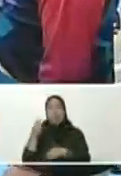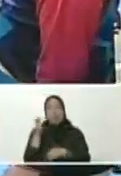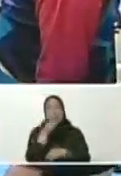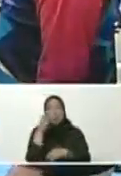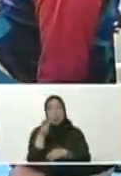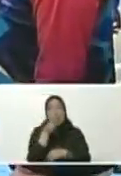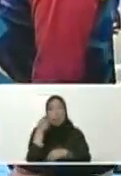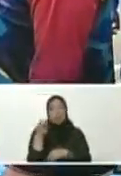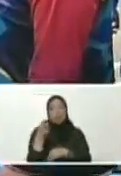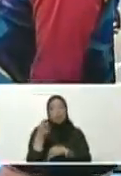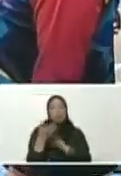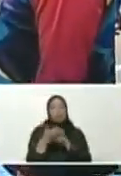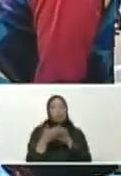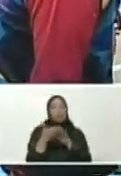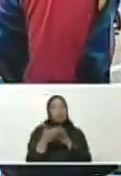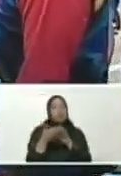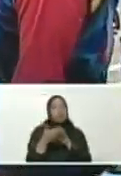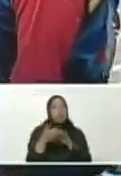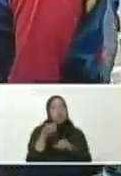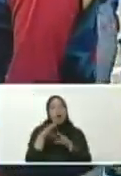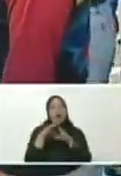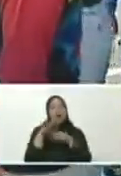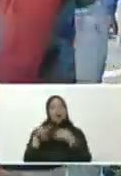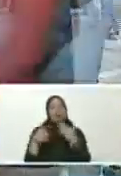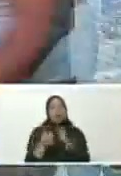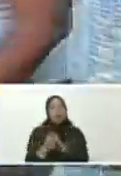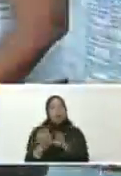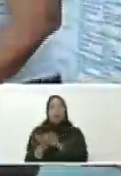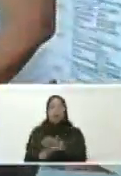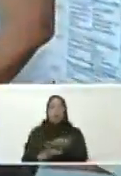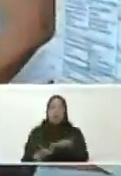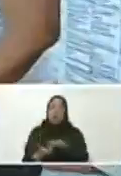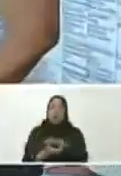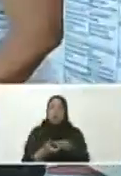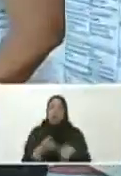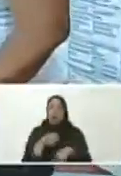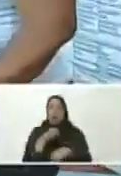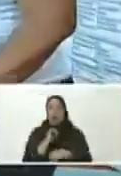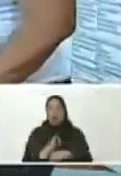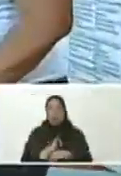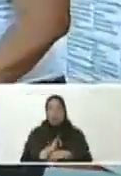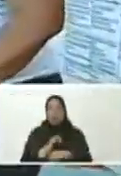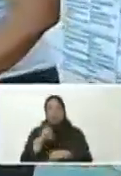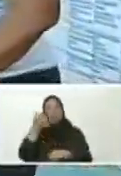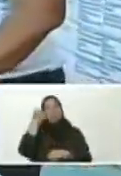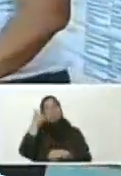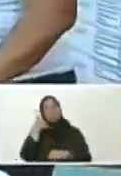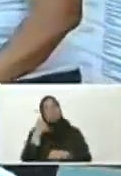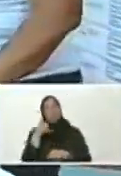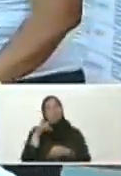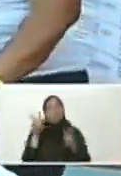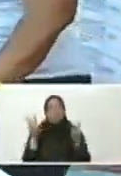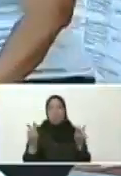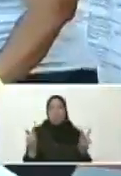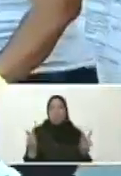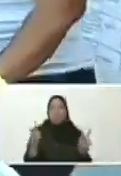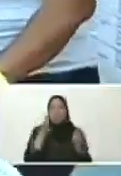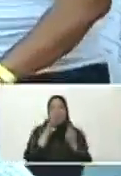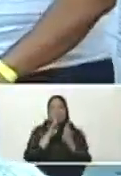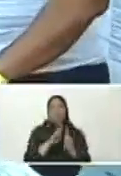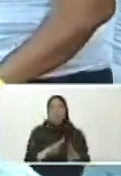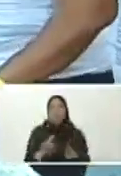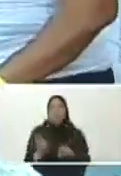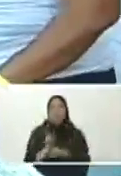buscando soluciones y llevándonos las problemáticas existentes a través del BenAPP, dándole soluciones. Correcto. Y respuestas inmediatas. En la